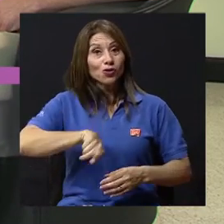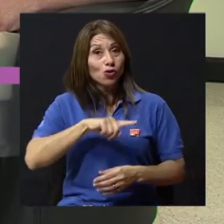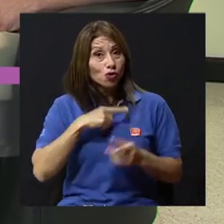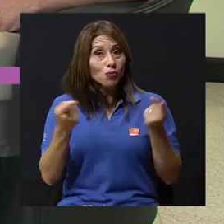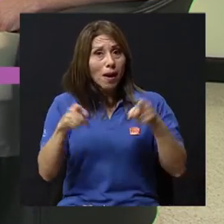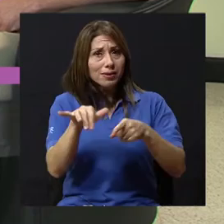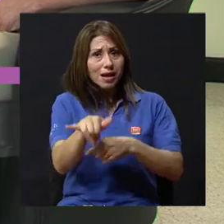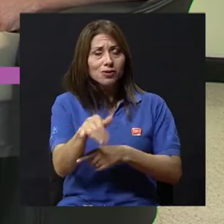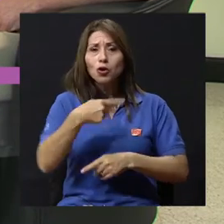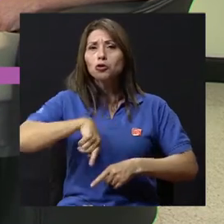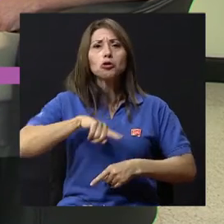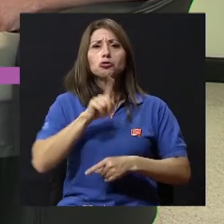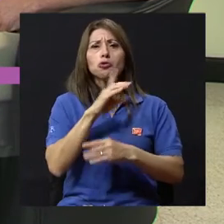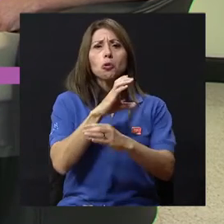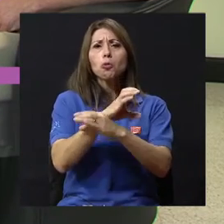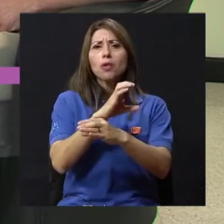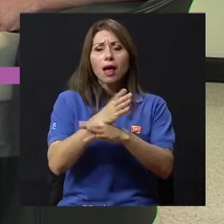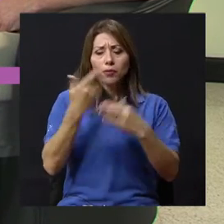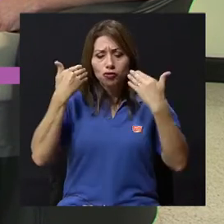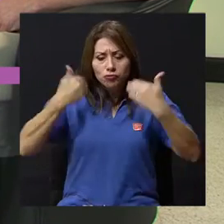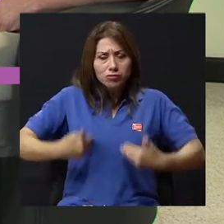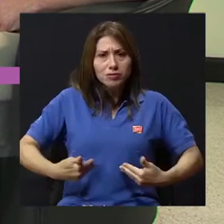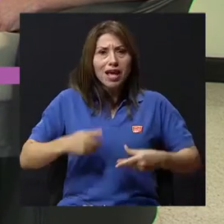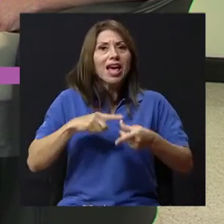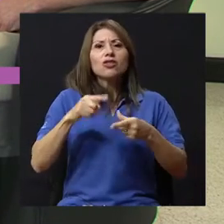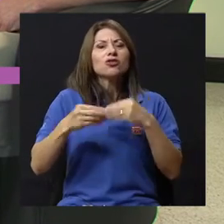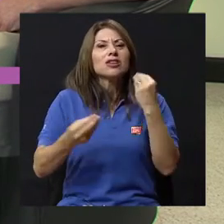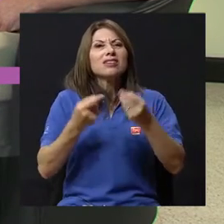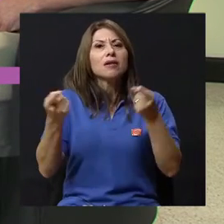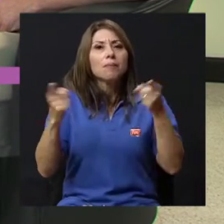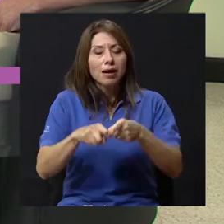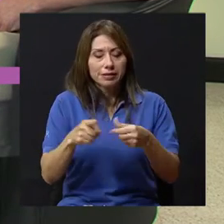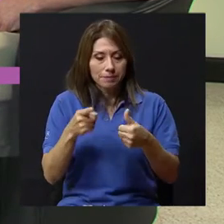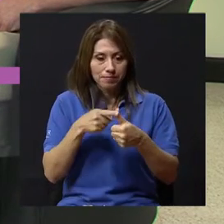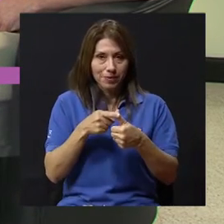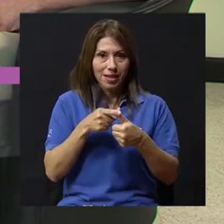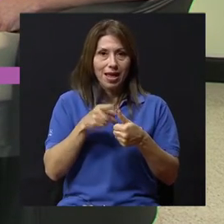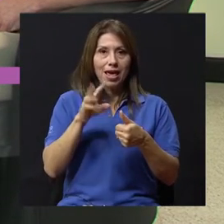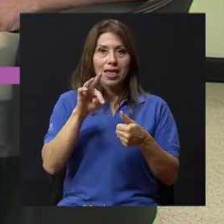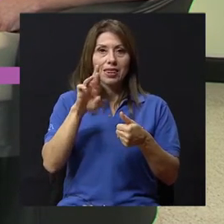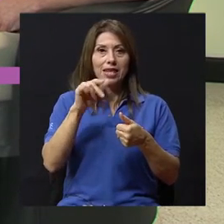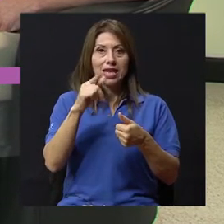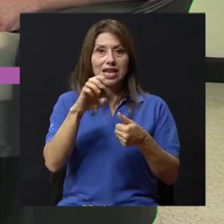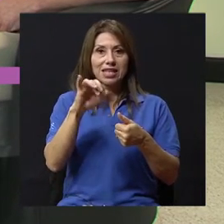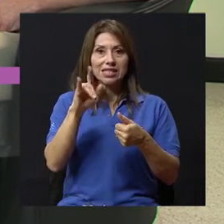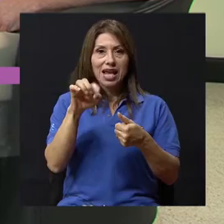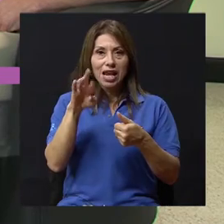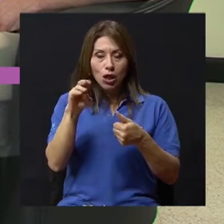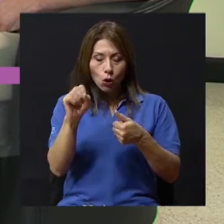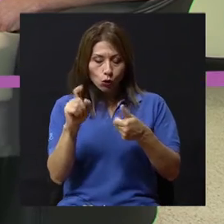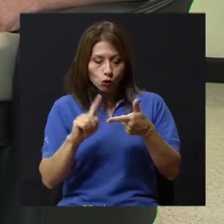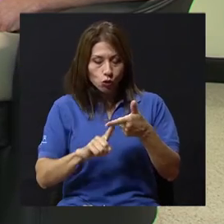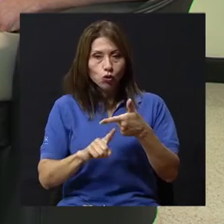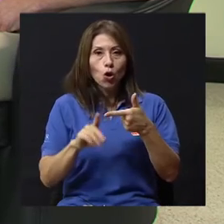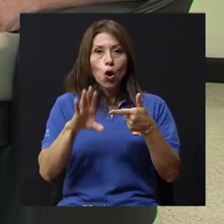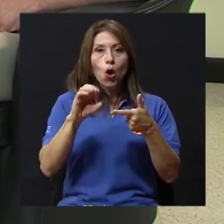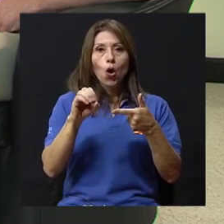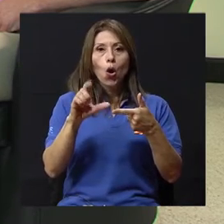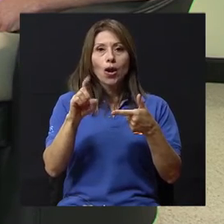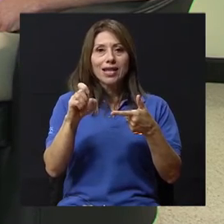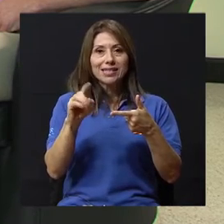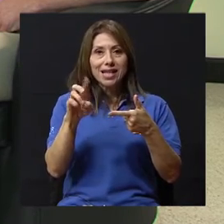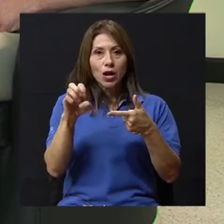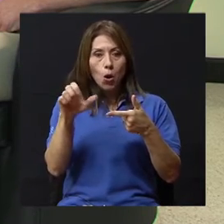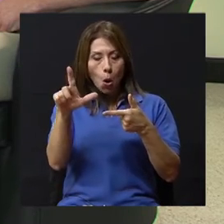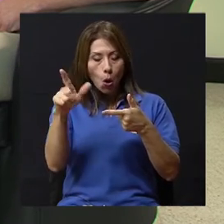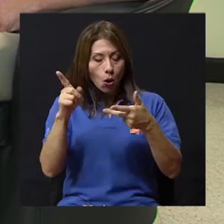nos descuidamos, entonces se me va a caer todo. Me cayó triglicéridos altos, colesterol alto, de pronto un poquito